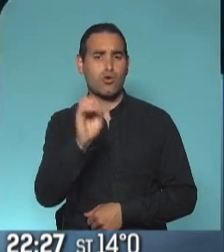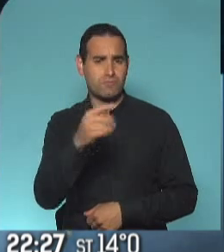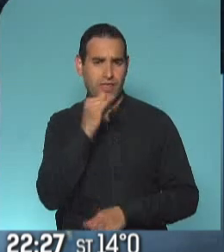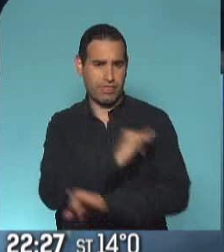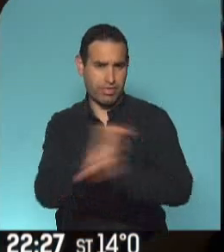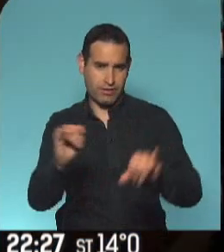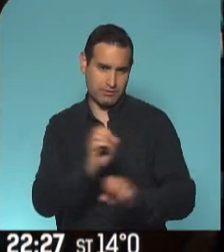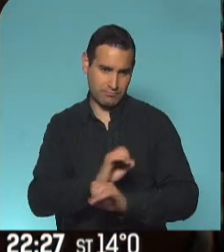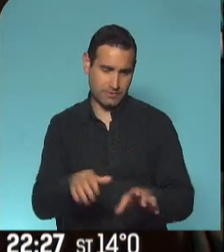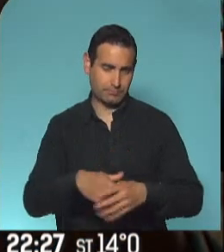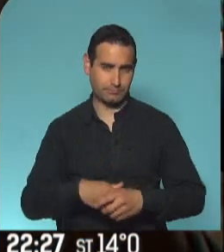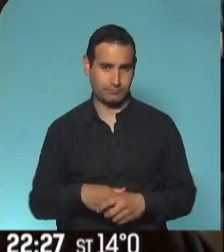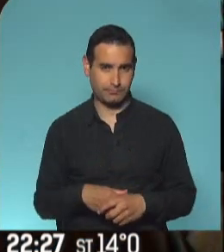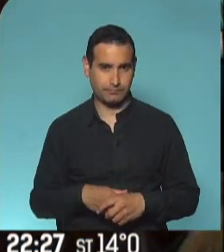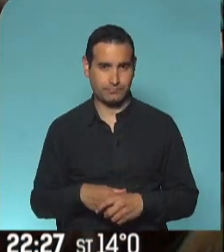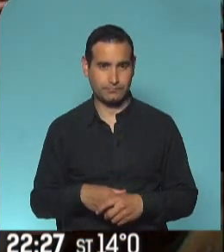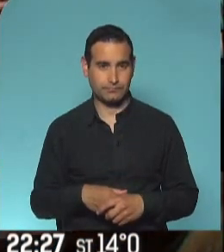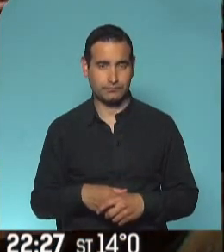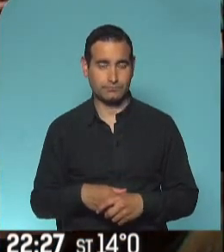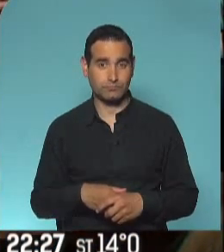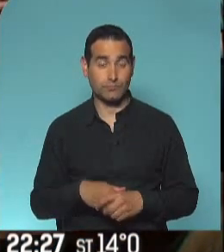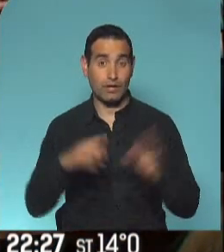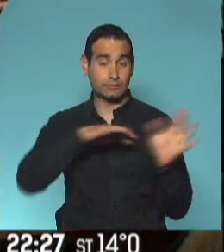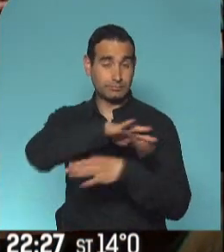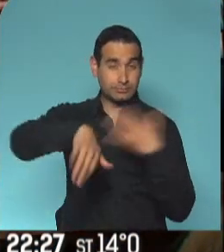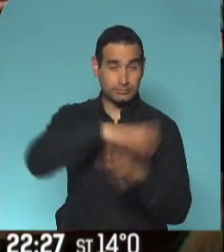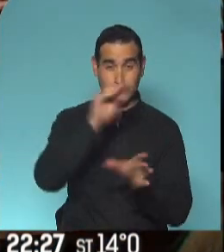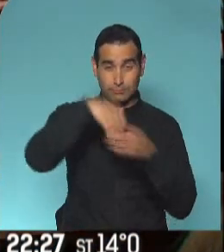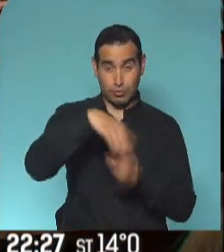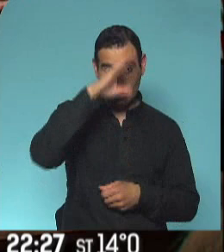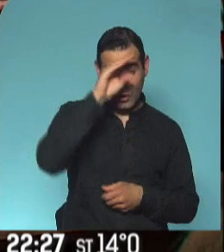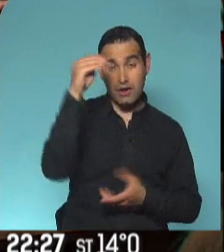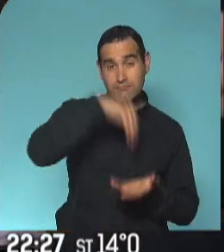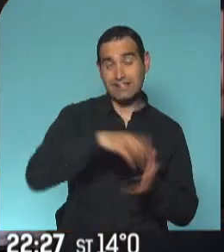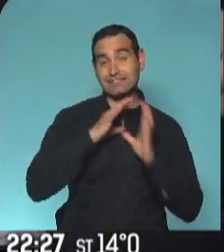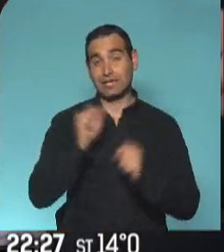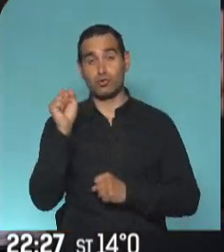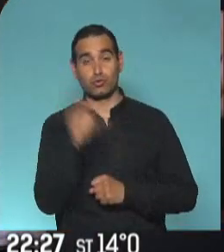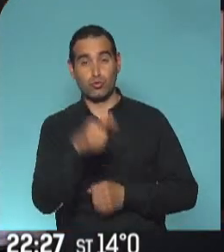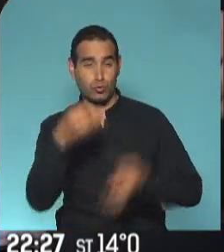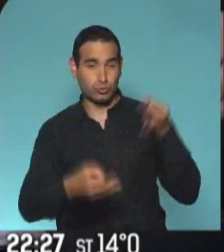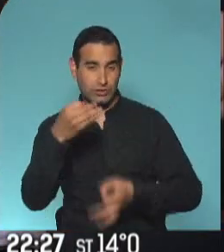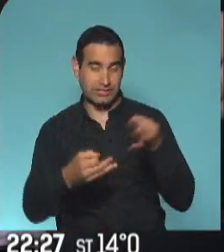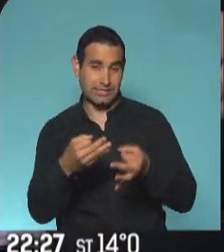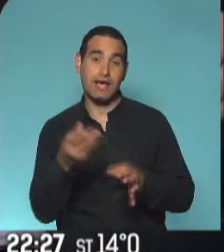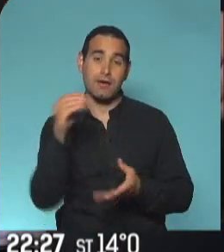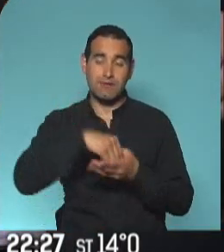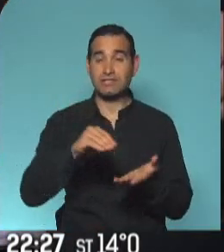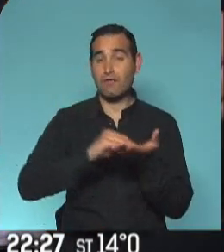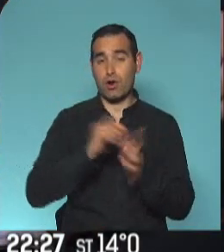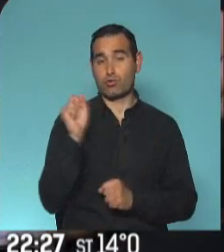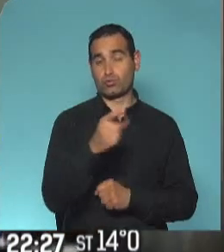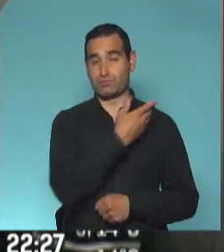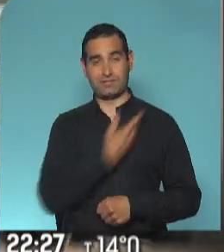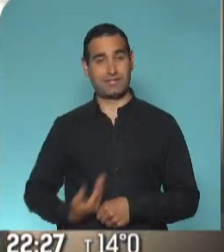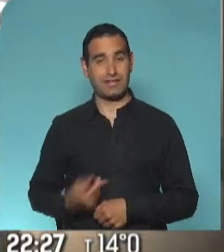that information. El escándalo no solo involucra a Trump, sino a su secretario de Justicia, William Barr, y al abogado del